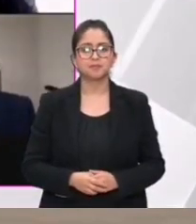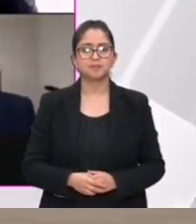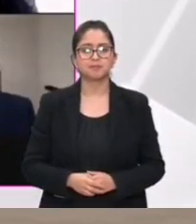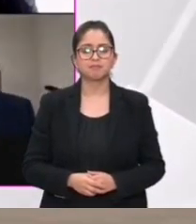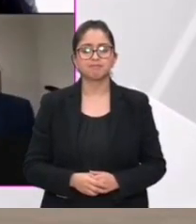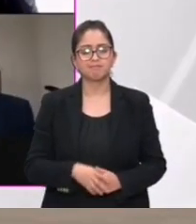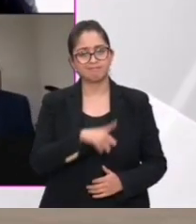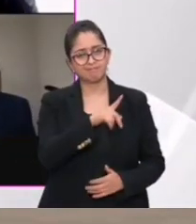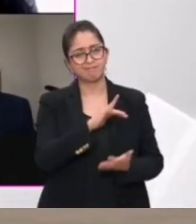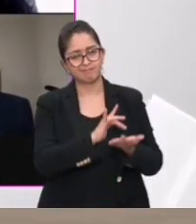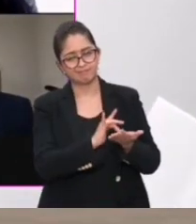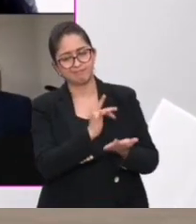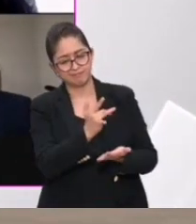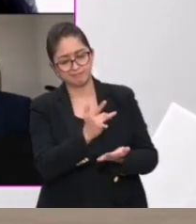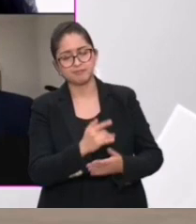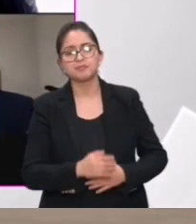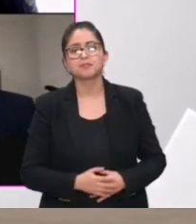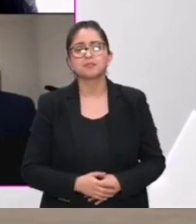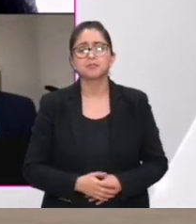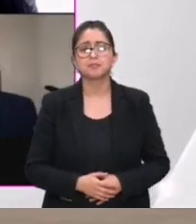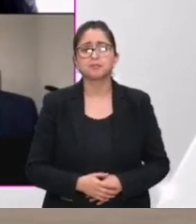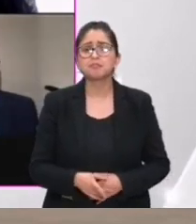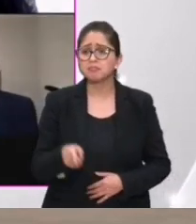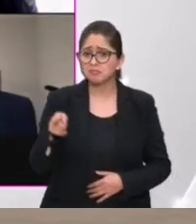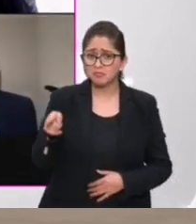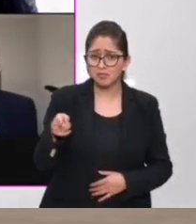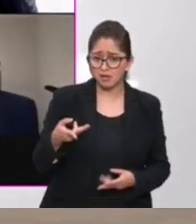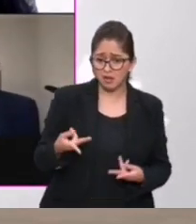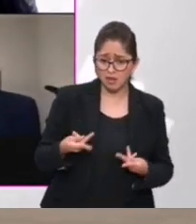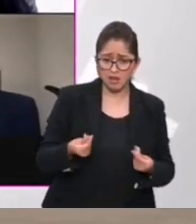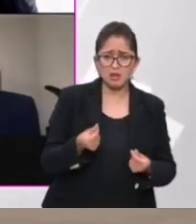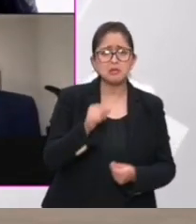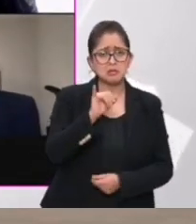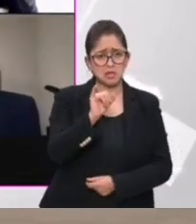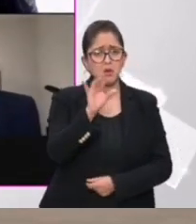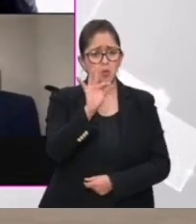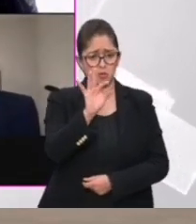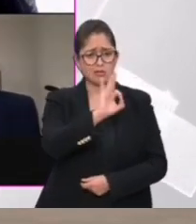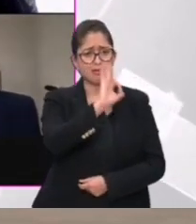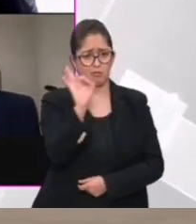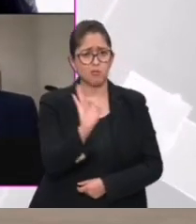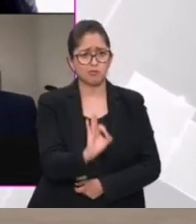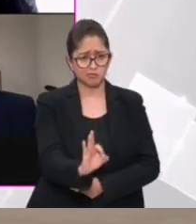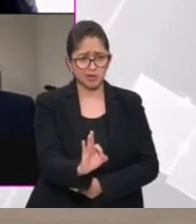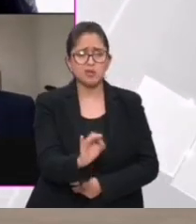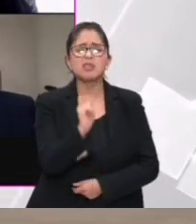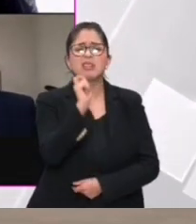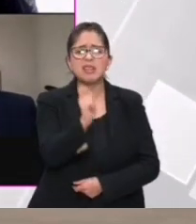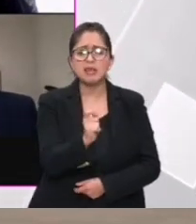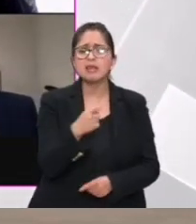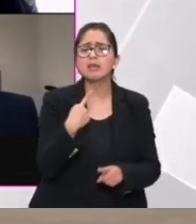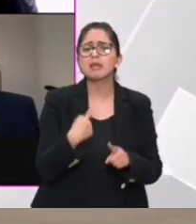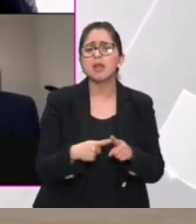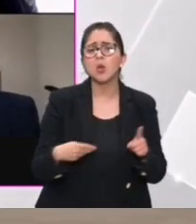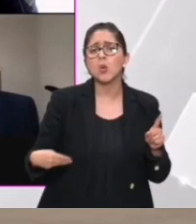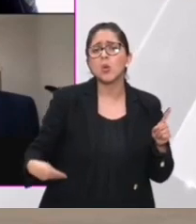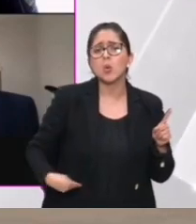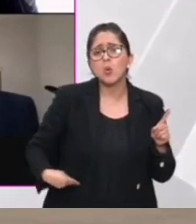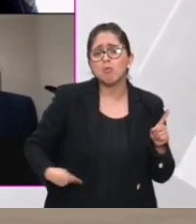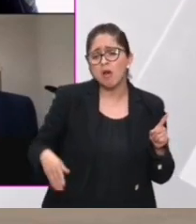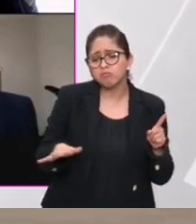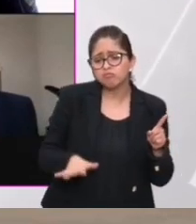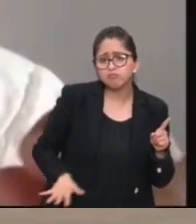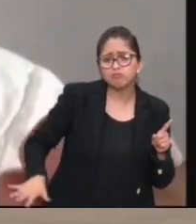Sí, muchas gracias. Efectivamente, el gasto de bolsillo ha sido de más del 40% y eso es culpa, el